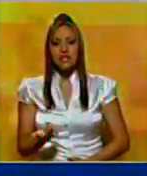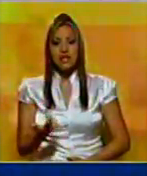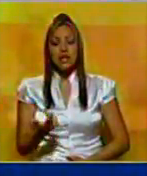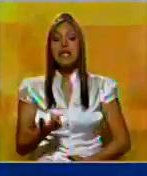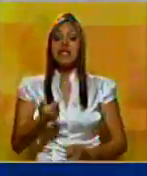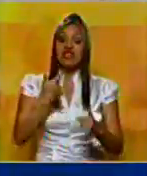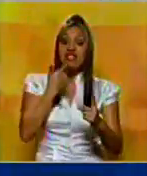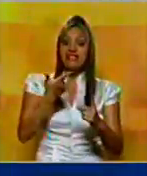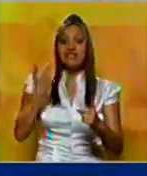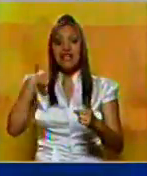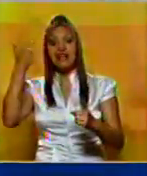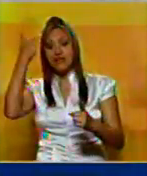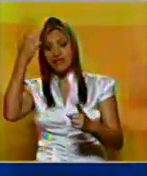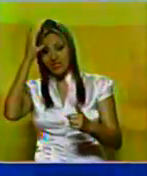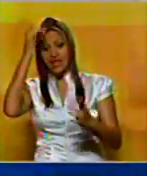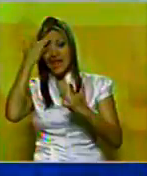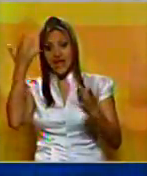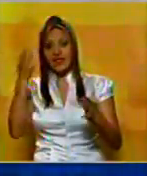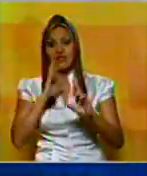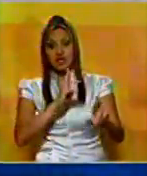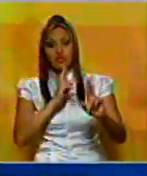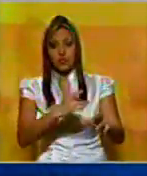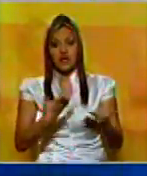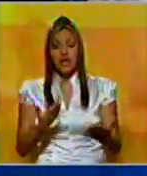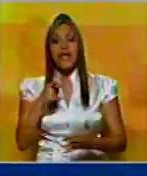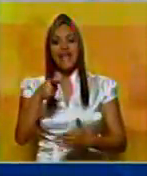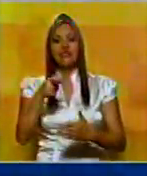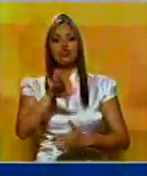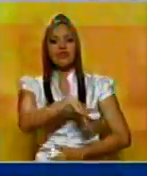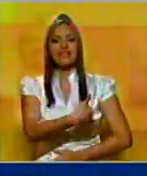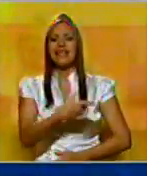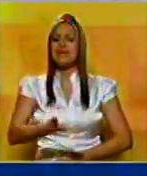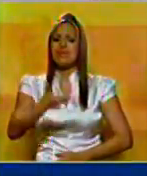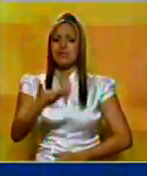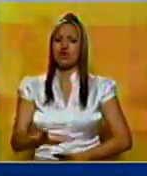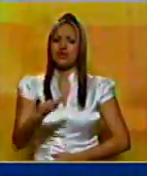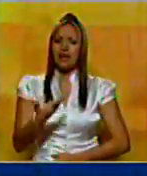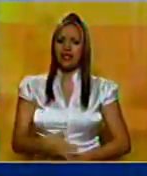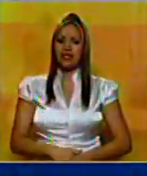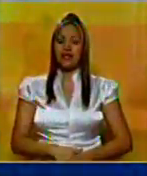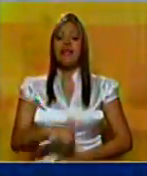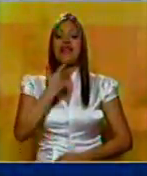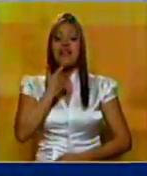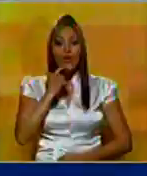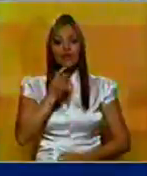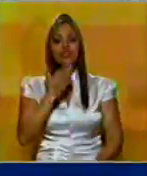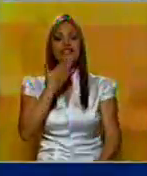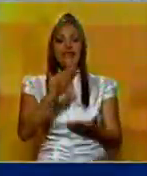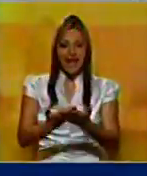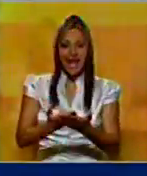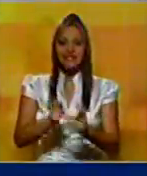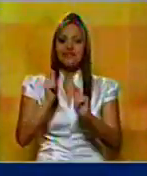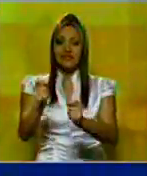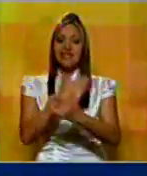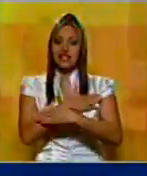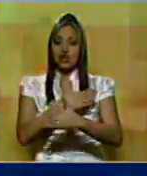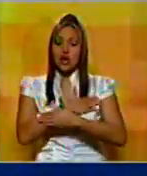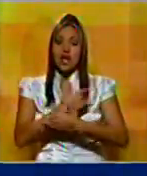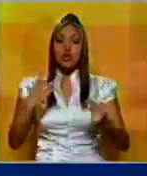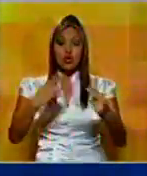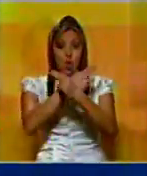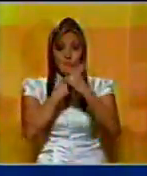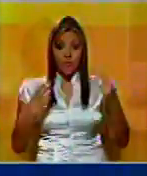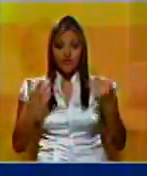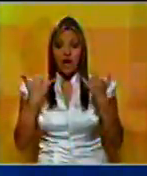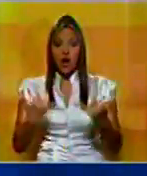lo que sabe. Y eso en una institución universitaria es muy importante. Eduardo Rodríguez agradeció la distinción aseverando que el